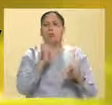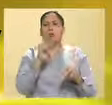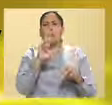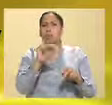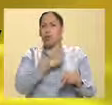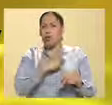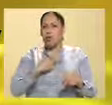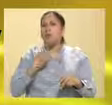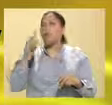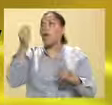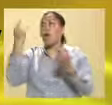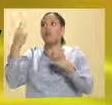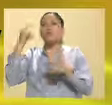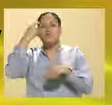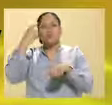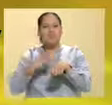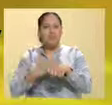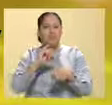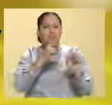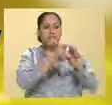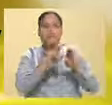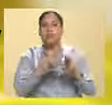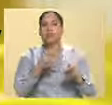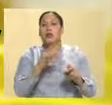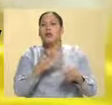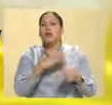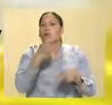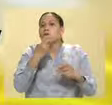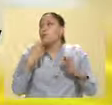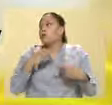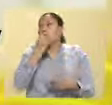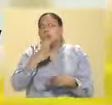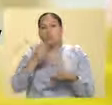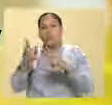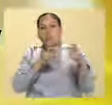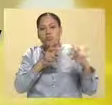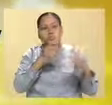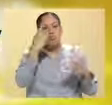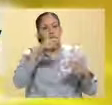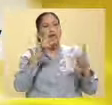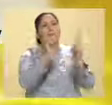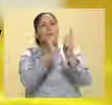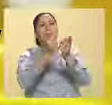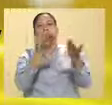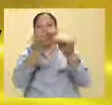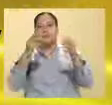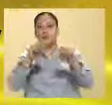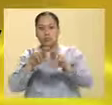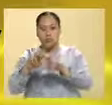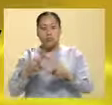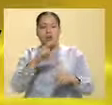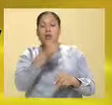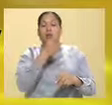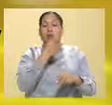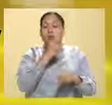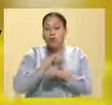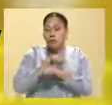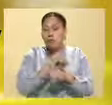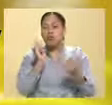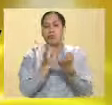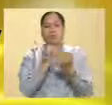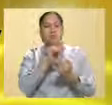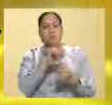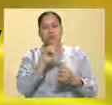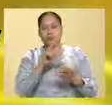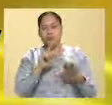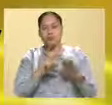o personas que ostensiblemente estén esclavizadas, estén sometidas sin su consentimiento. Una de las reglas